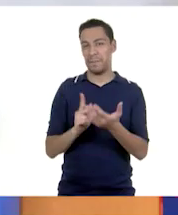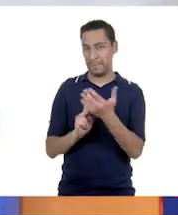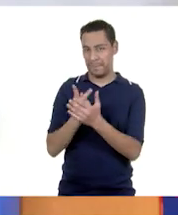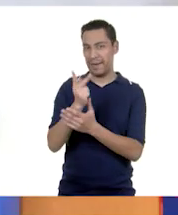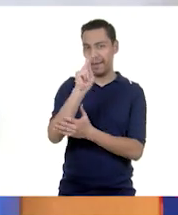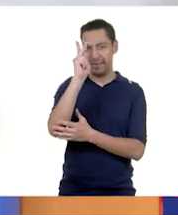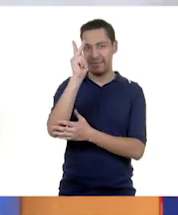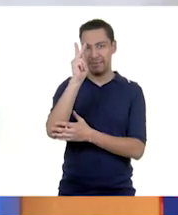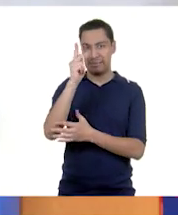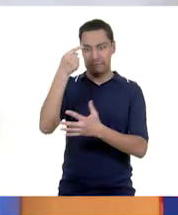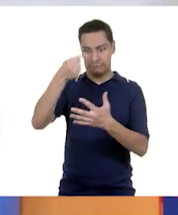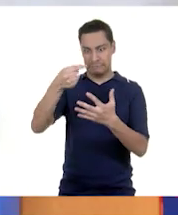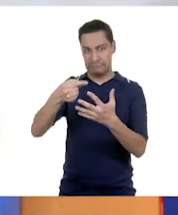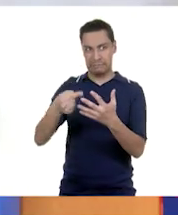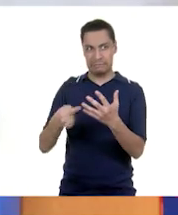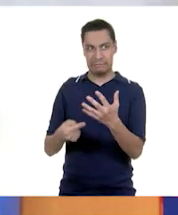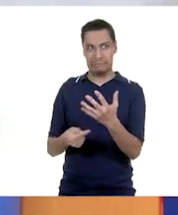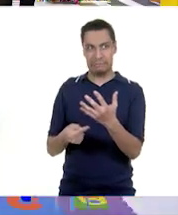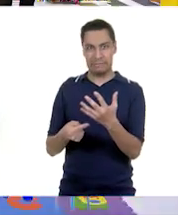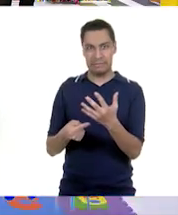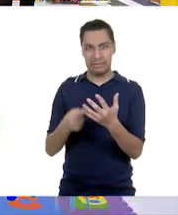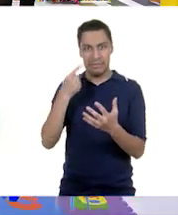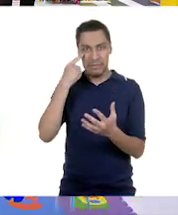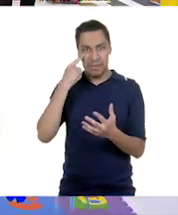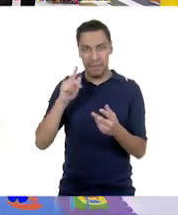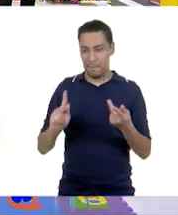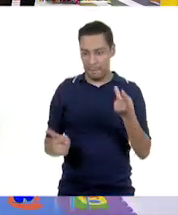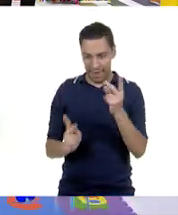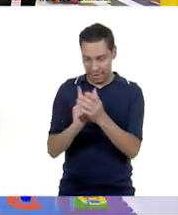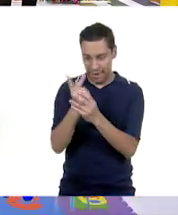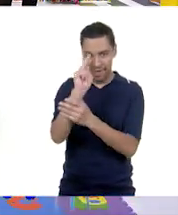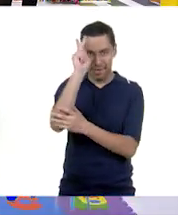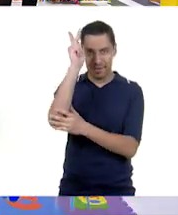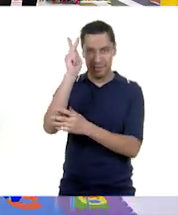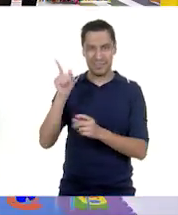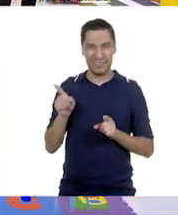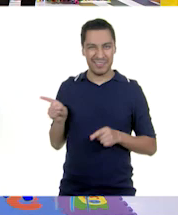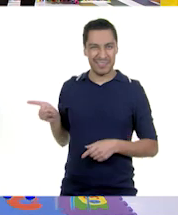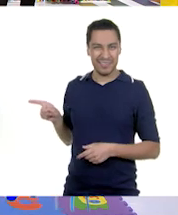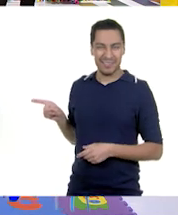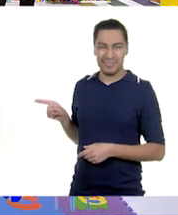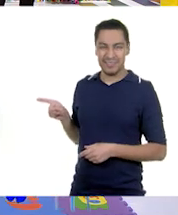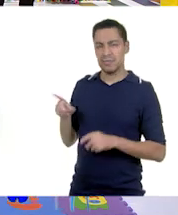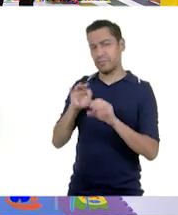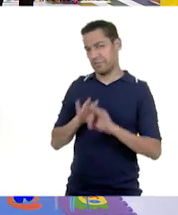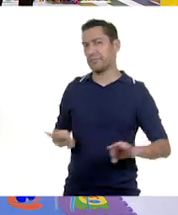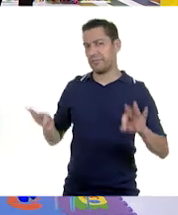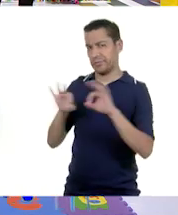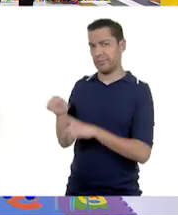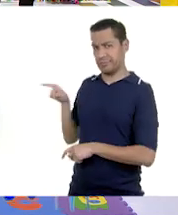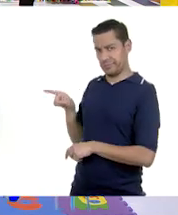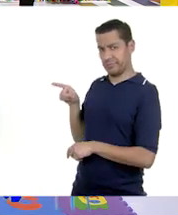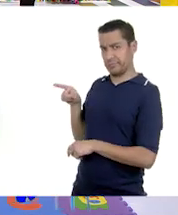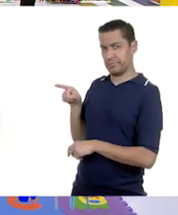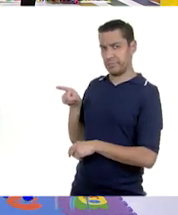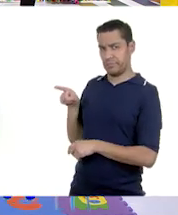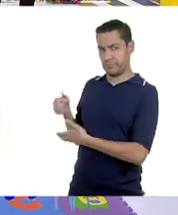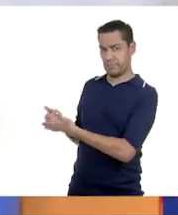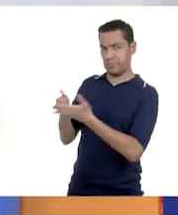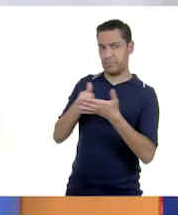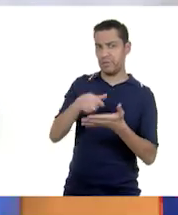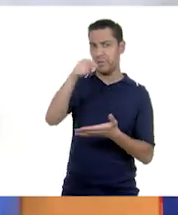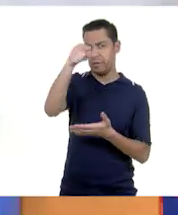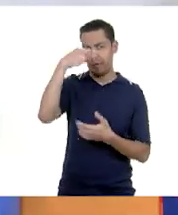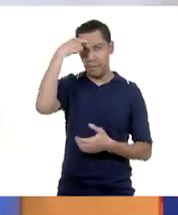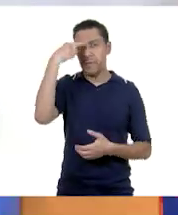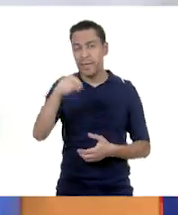cumpliste el reto, sino mira lo que lograste hacer, plantas. Mira. Qué bonito. Y qué tan importantes son las plantas para nosotros. Ahora, con esta información